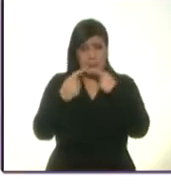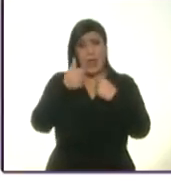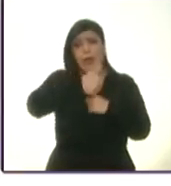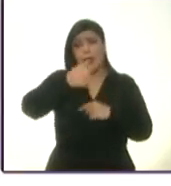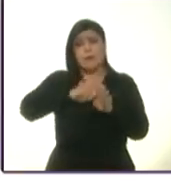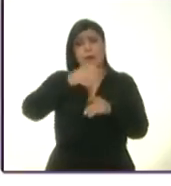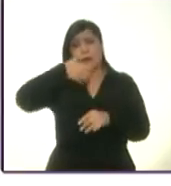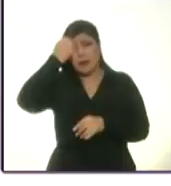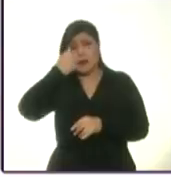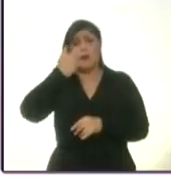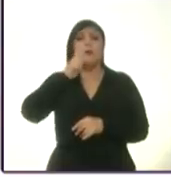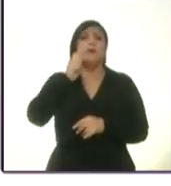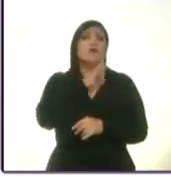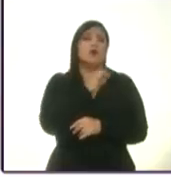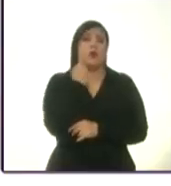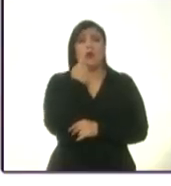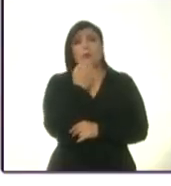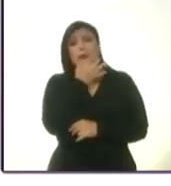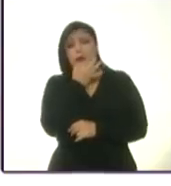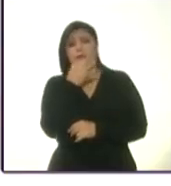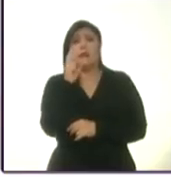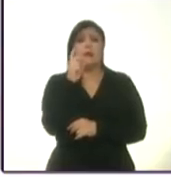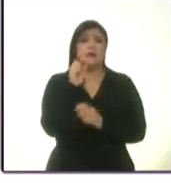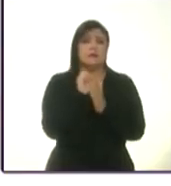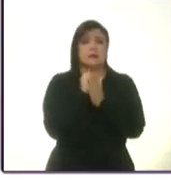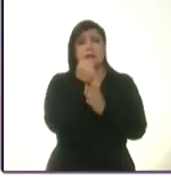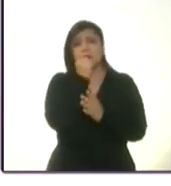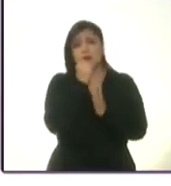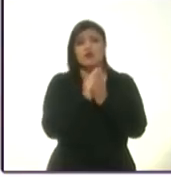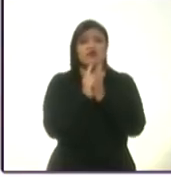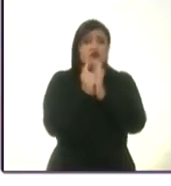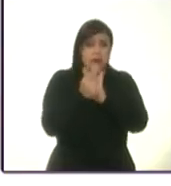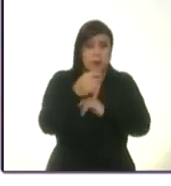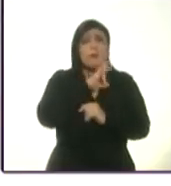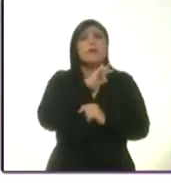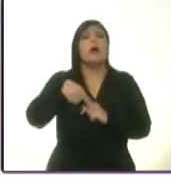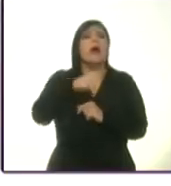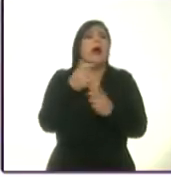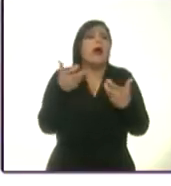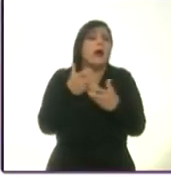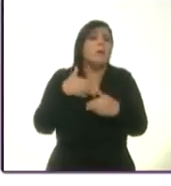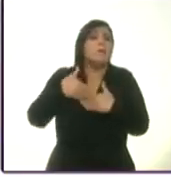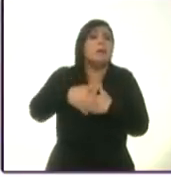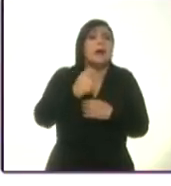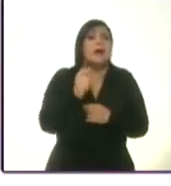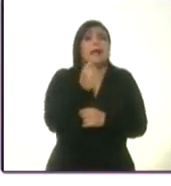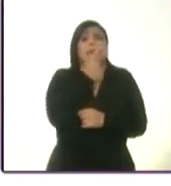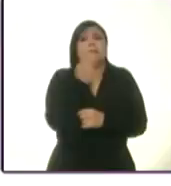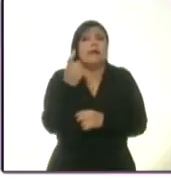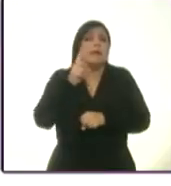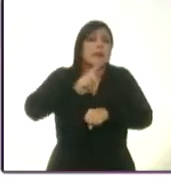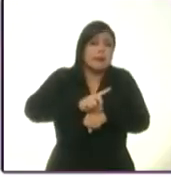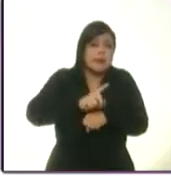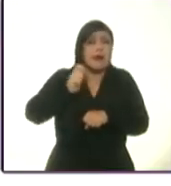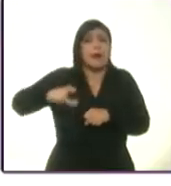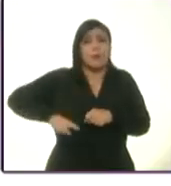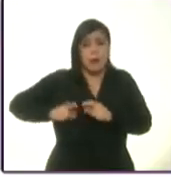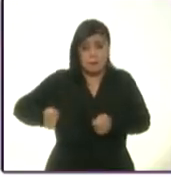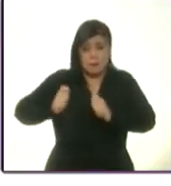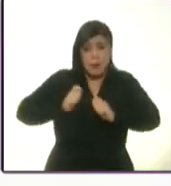candidata tendrá un minuto con 30 segundos para indicar qué acciones realizará en sus primeros 100 días de